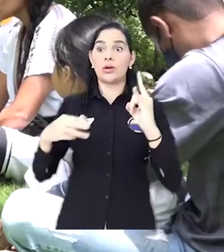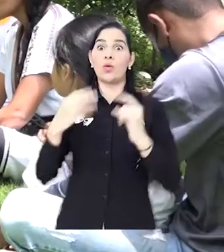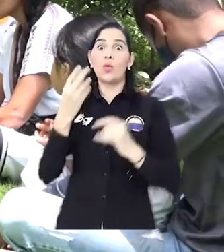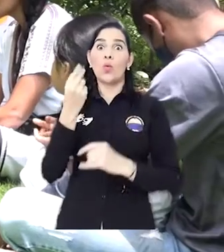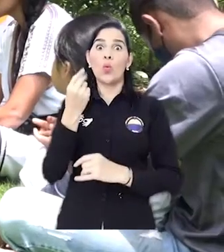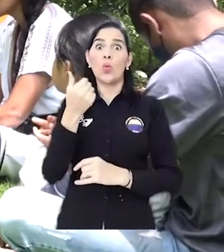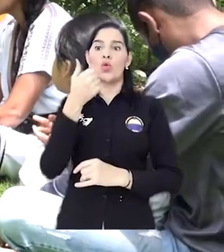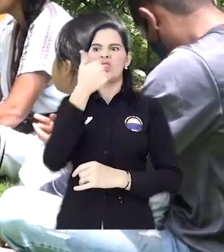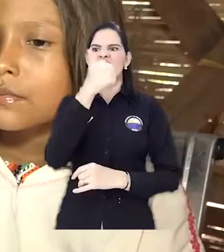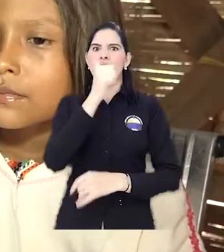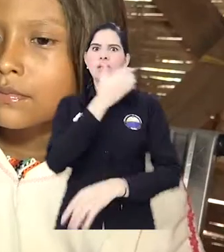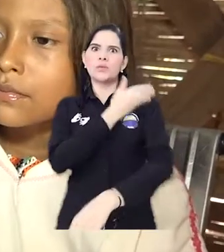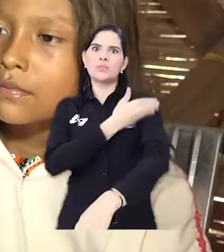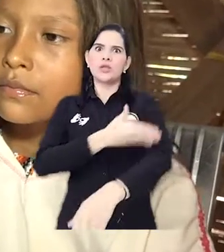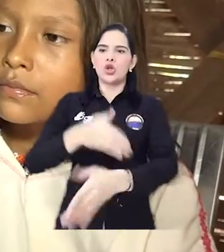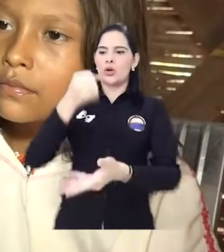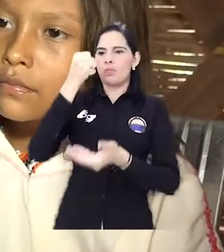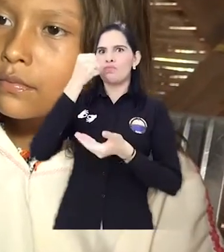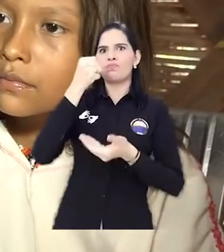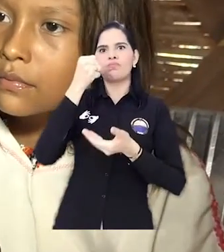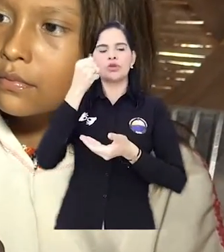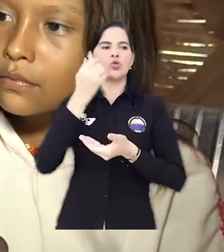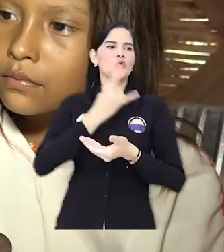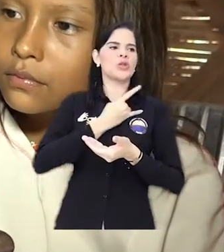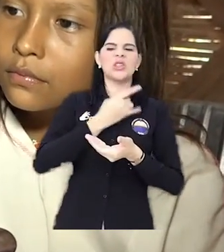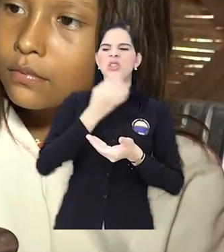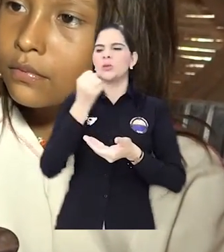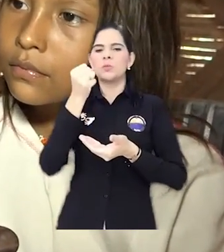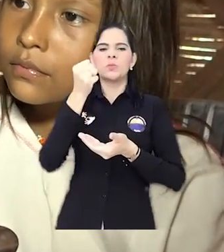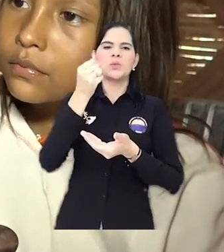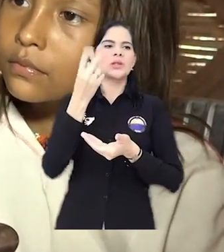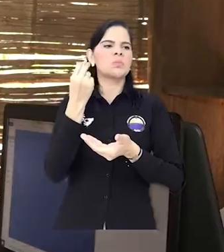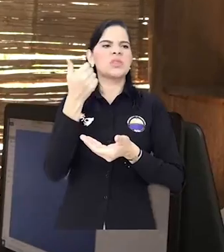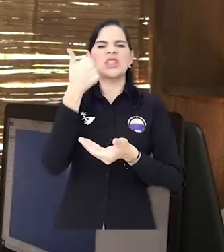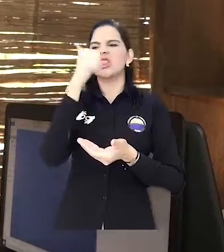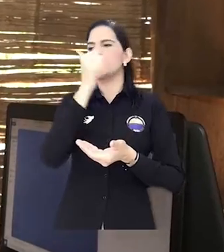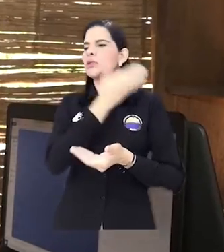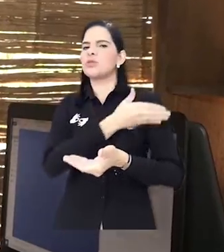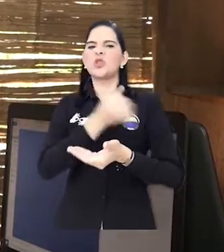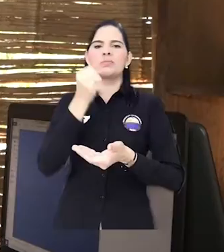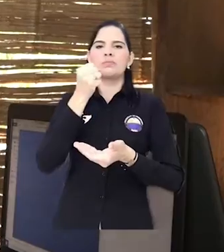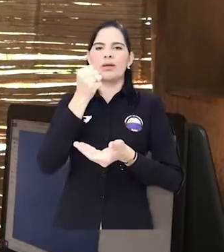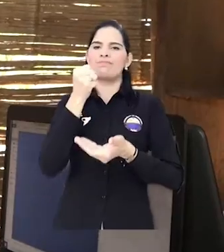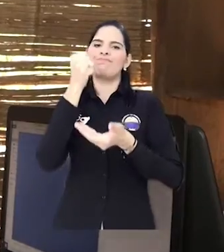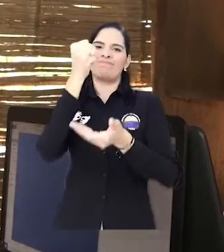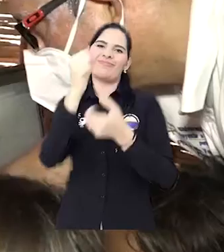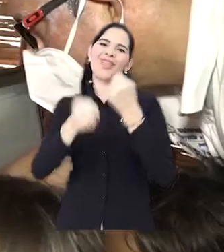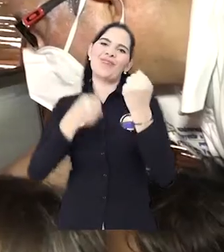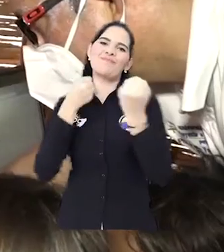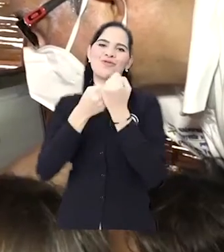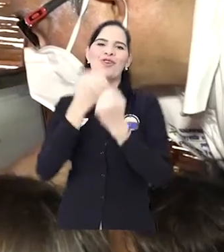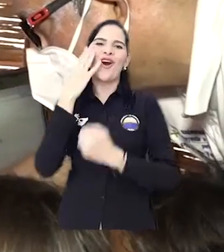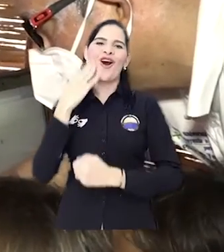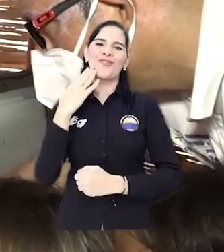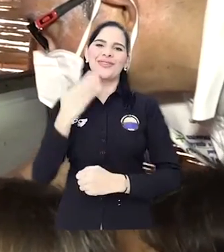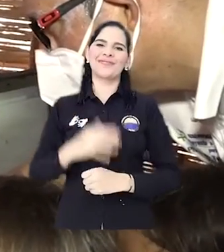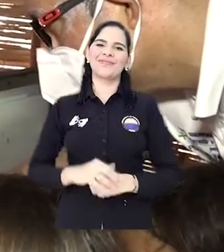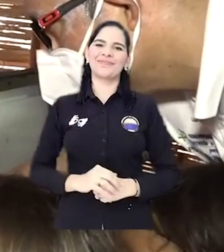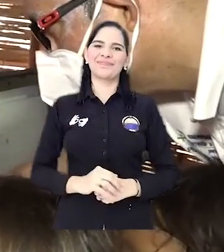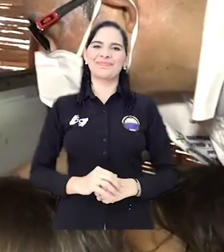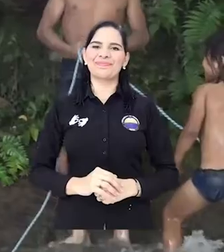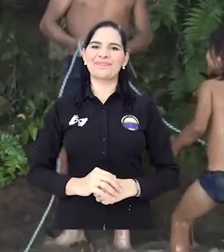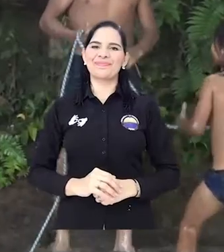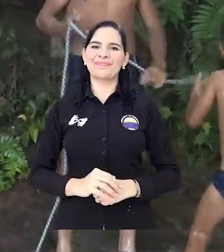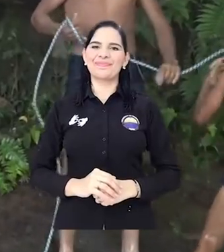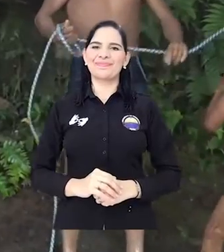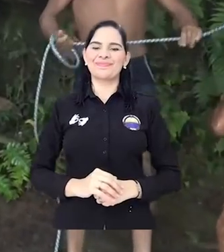presupuesto 10 millones de pesos y que la universidad decidiera en qué quería invertir a favor de los muchachos.